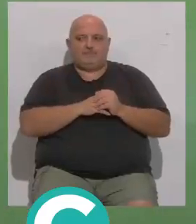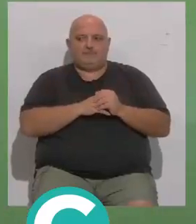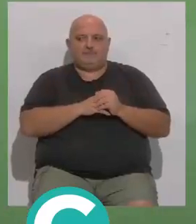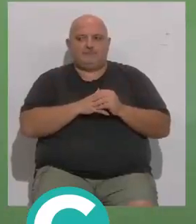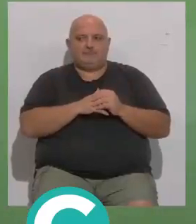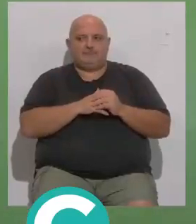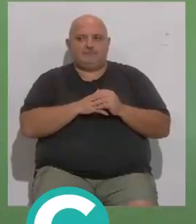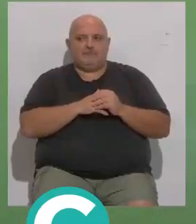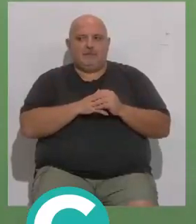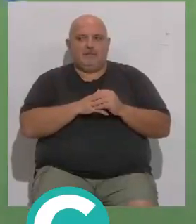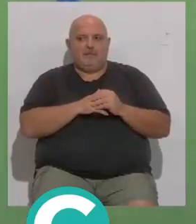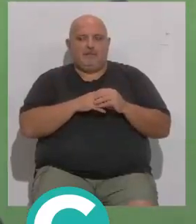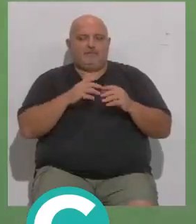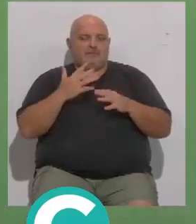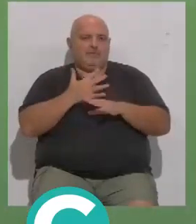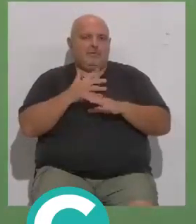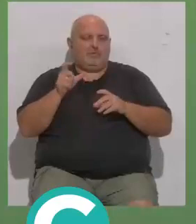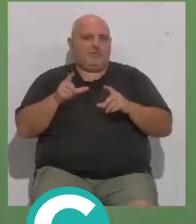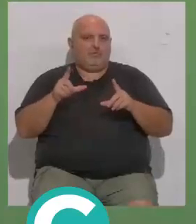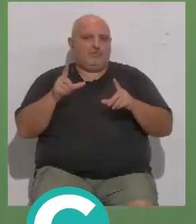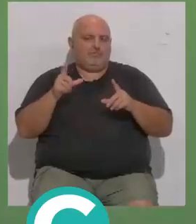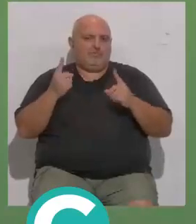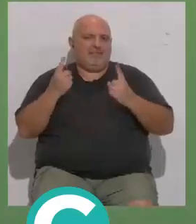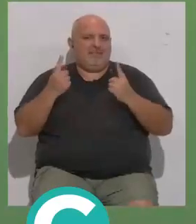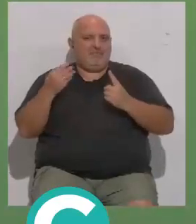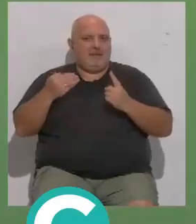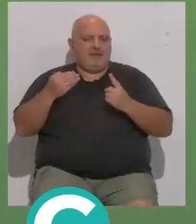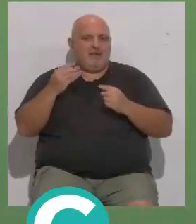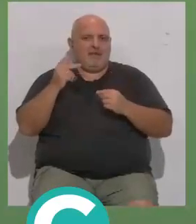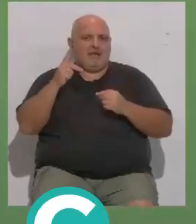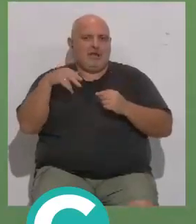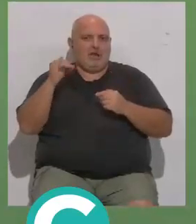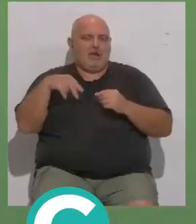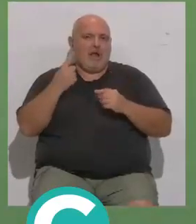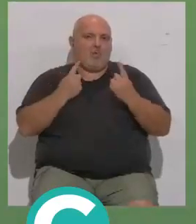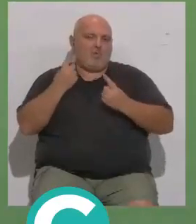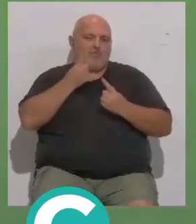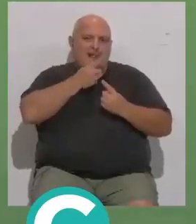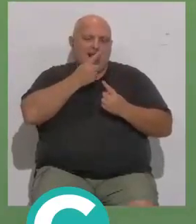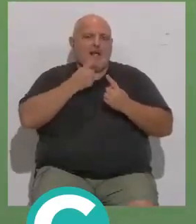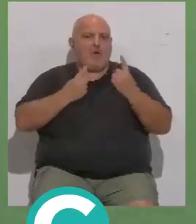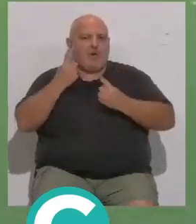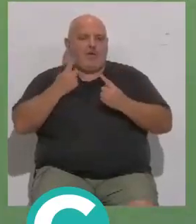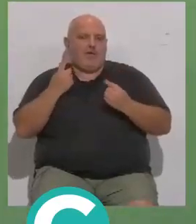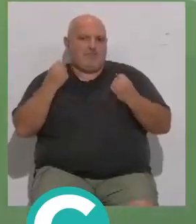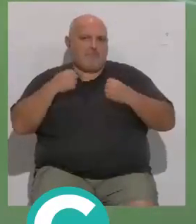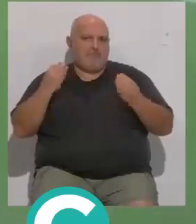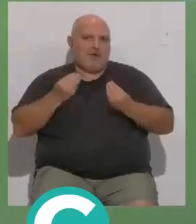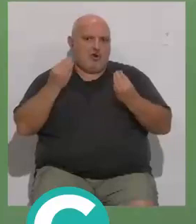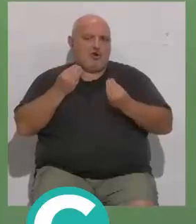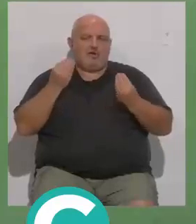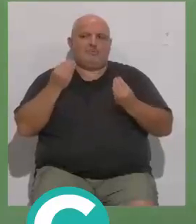hizo ofensivamente, está haciendo las cosas muy bien, defensivamente tiene que corregir algunos movimientos,